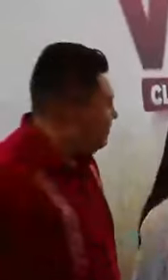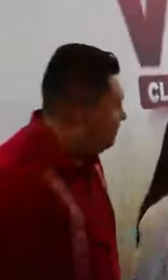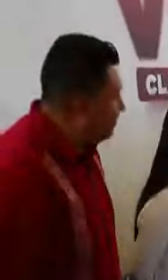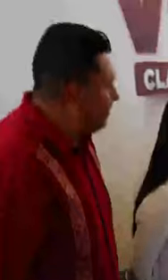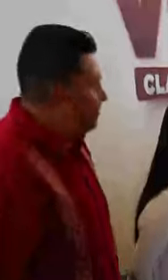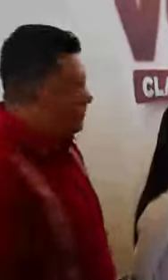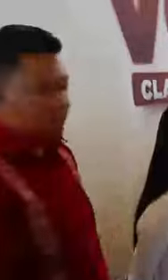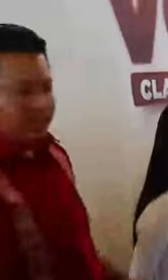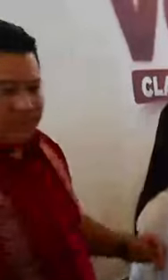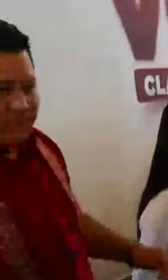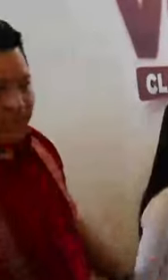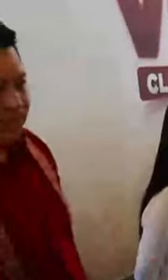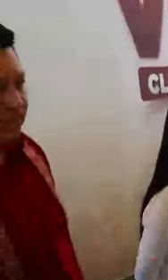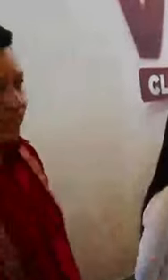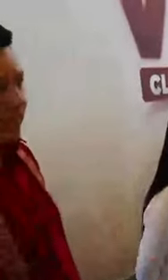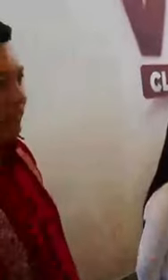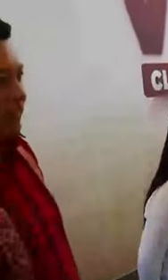García Montiel,